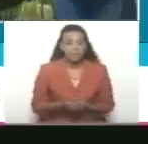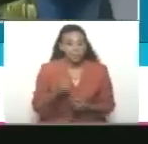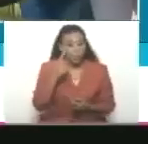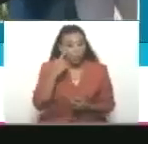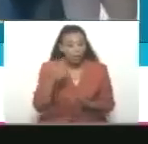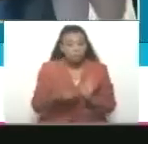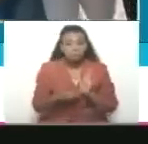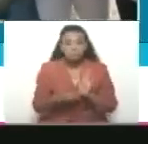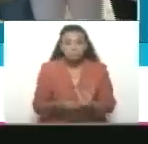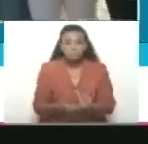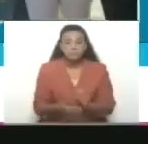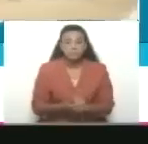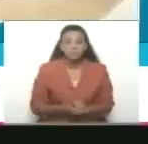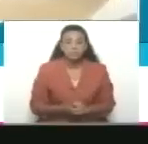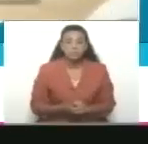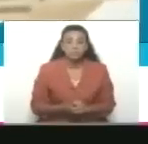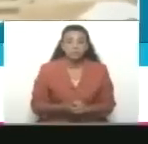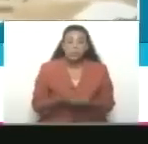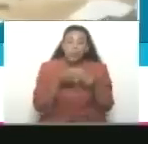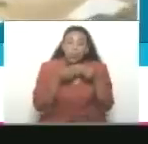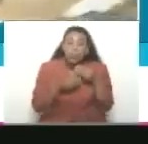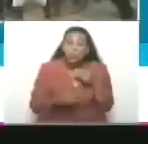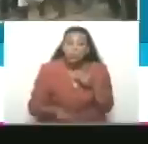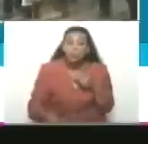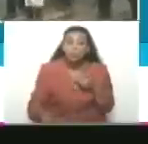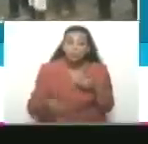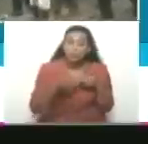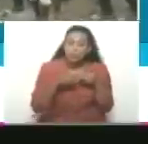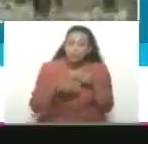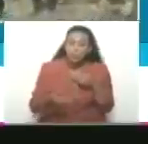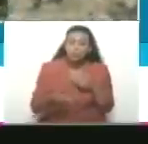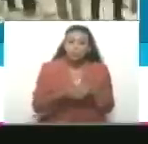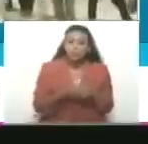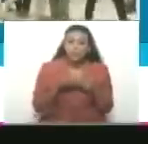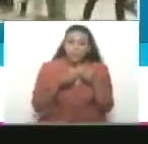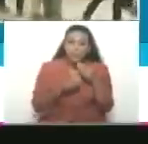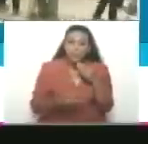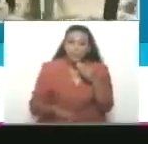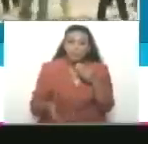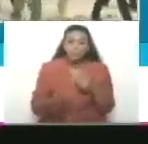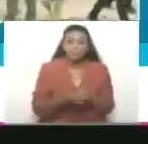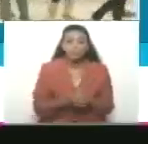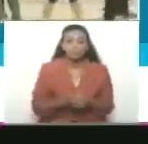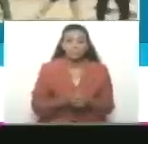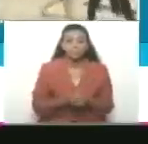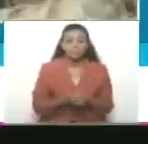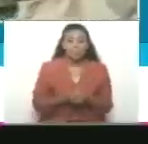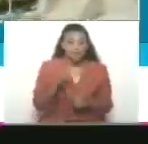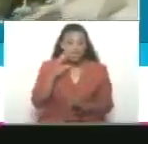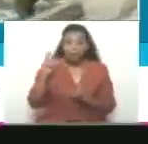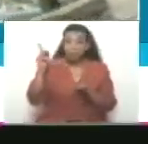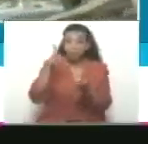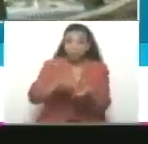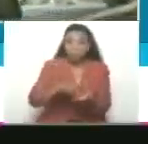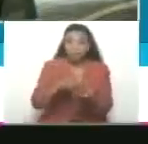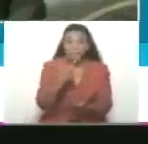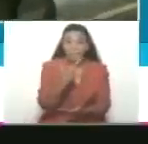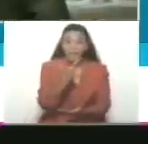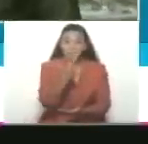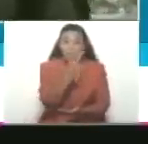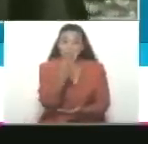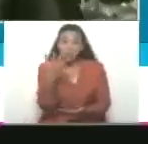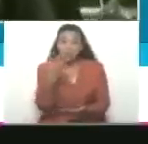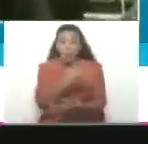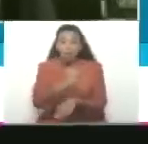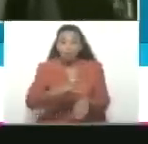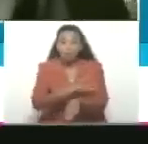cara rápido pronto y ahí estuvimos 24 horas